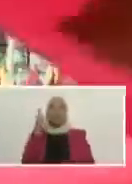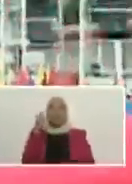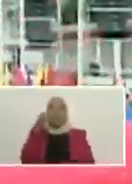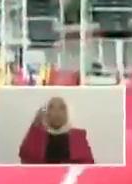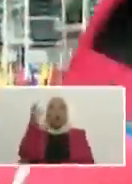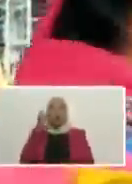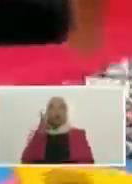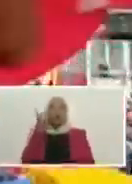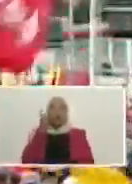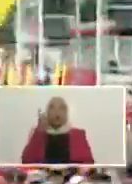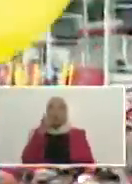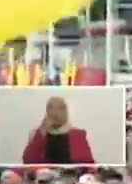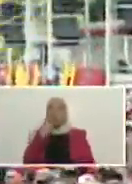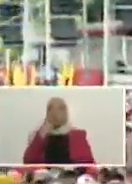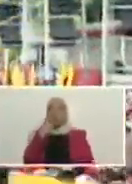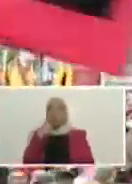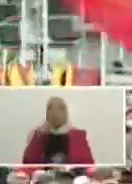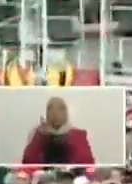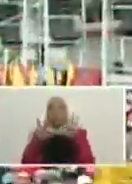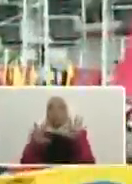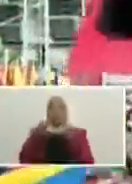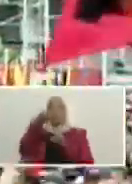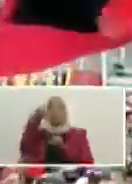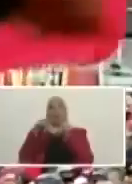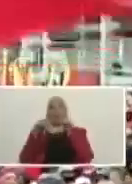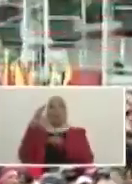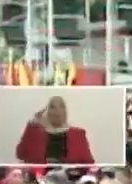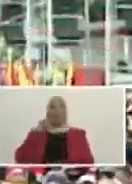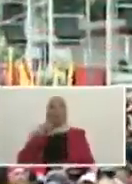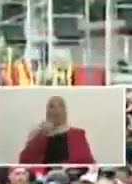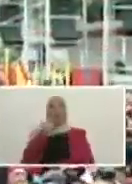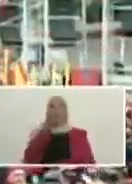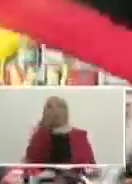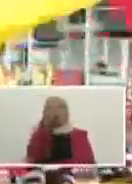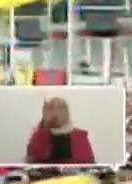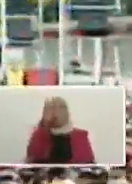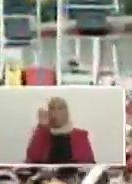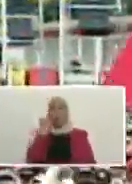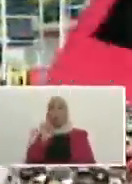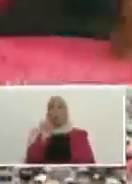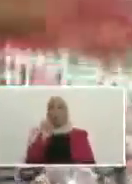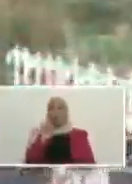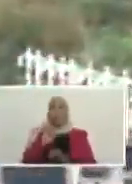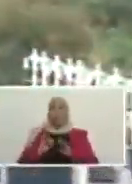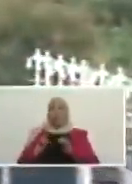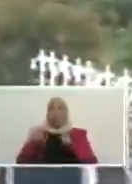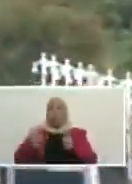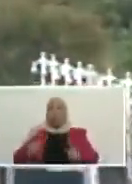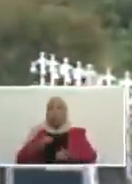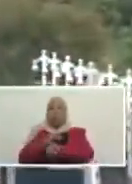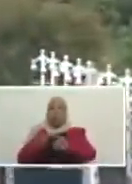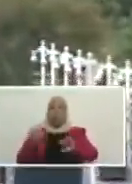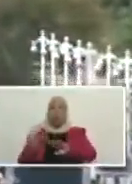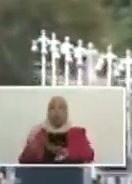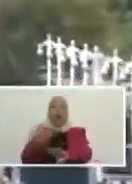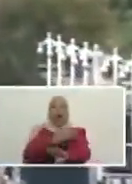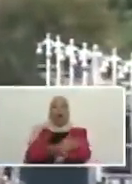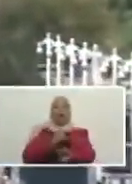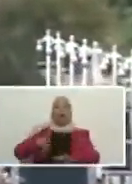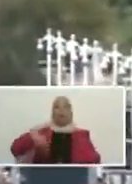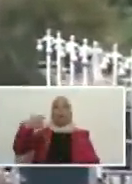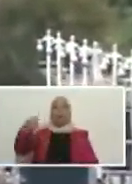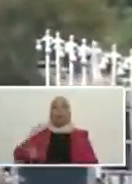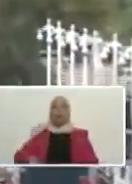8 estrellas bolivarianas y el 4 de febrero como marca definitiva de un antes y un